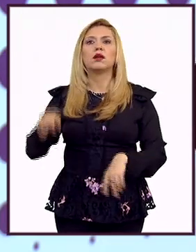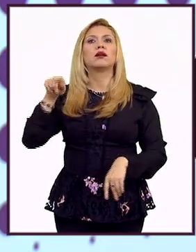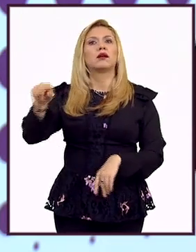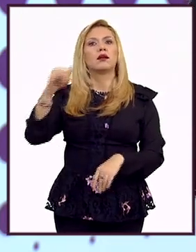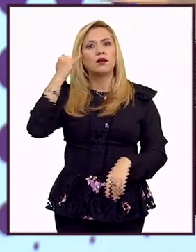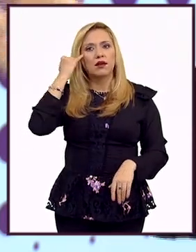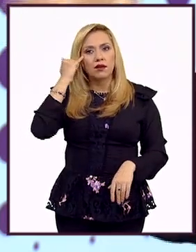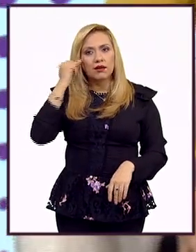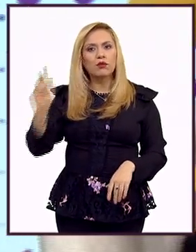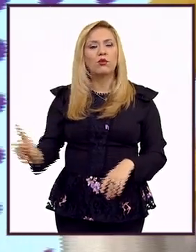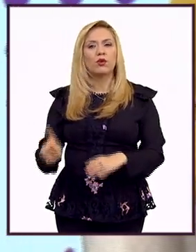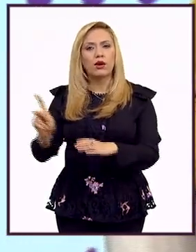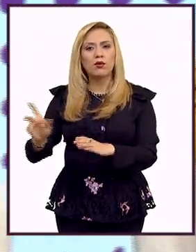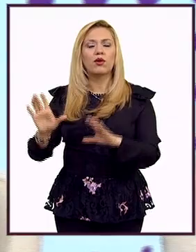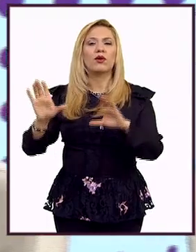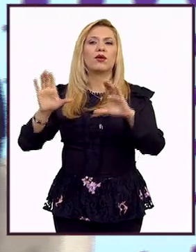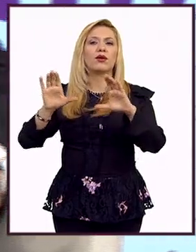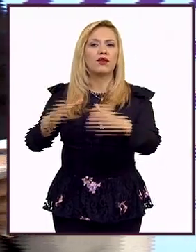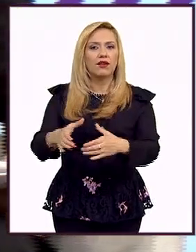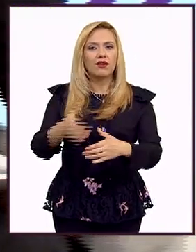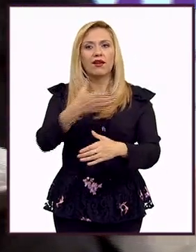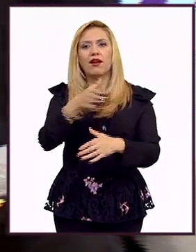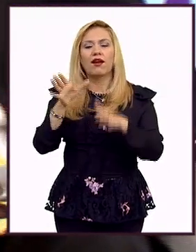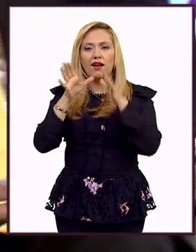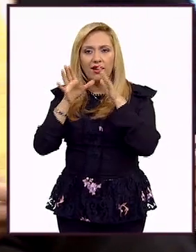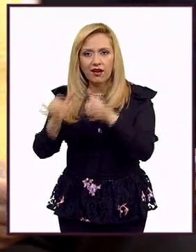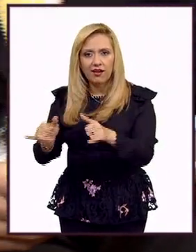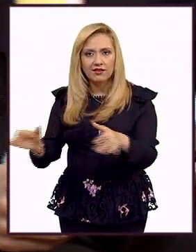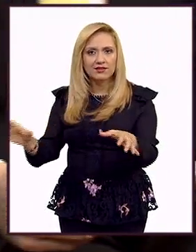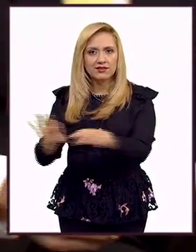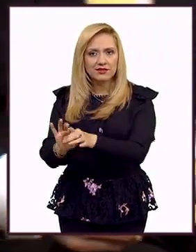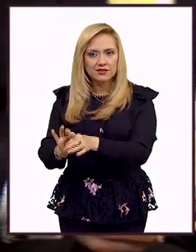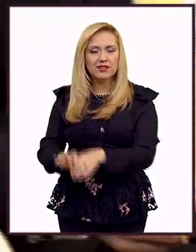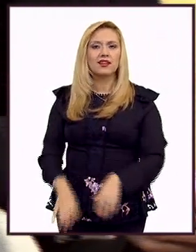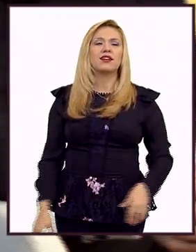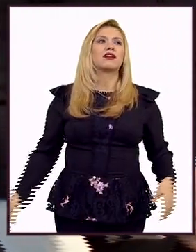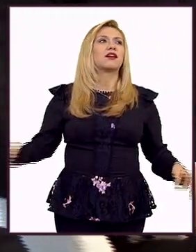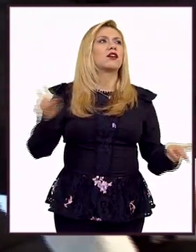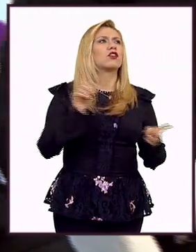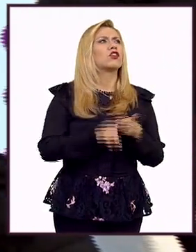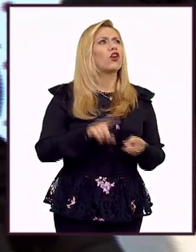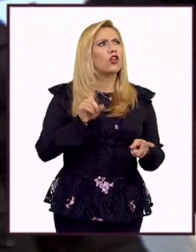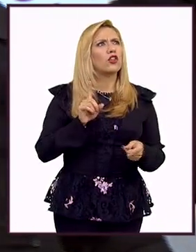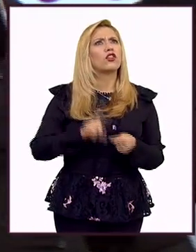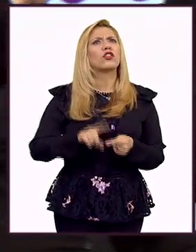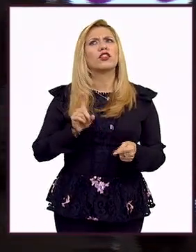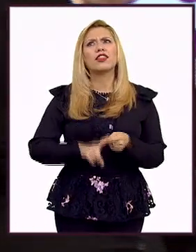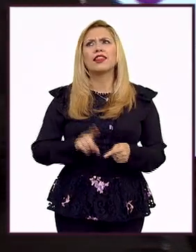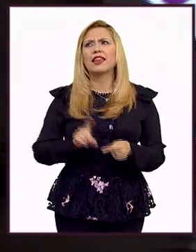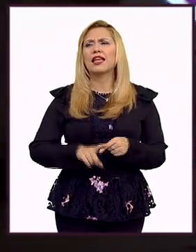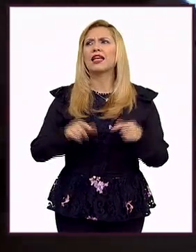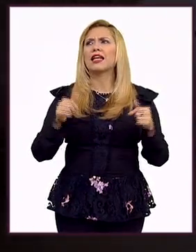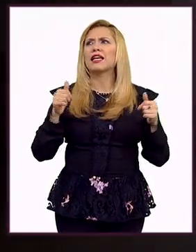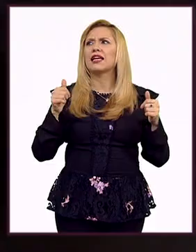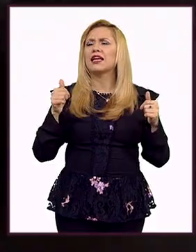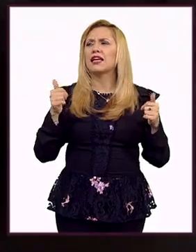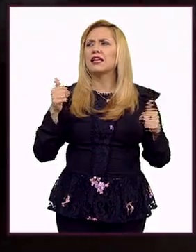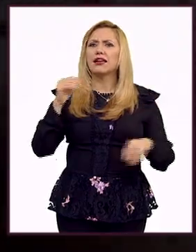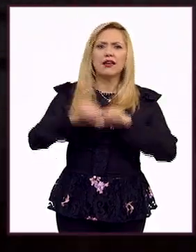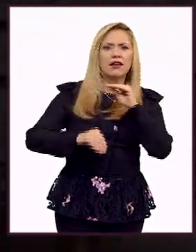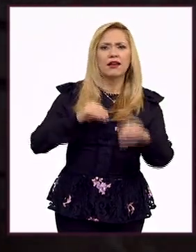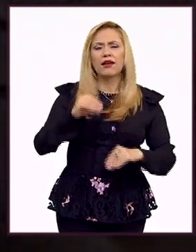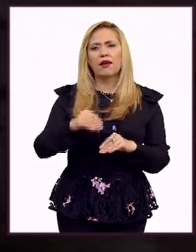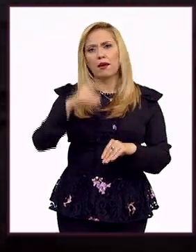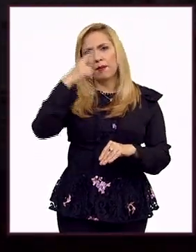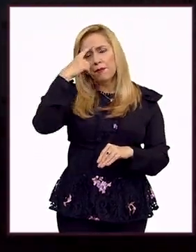en pueblos indígenas y poblaciones, comunidades locales o comunidades rurales. ¿Dónde se están diseñando las principales estrategias